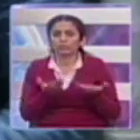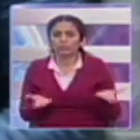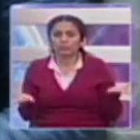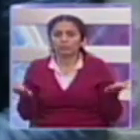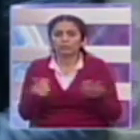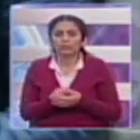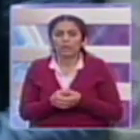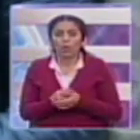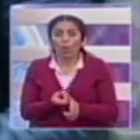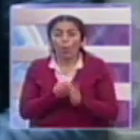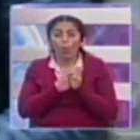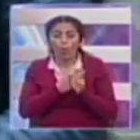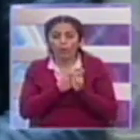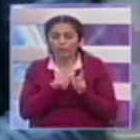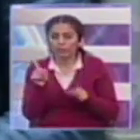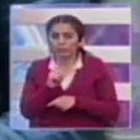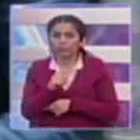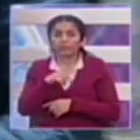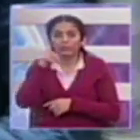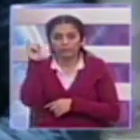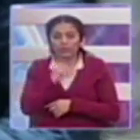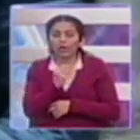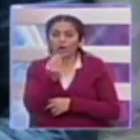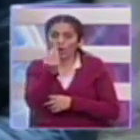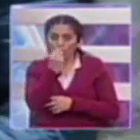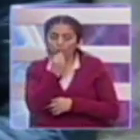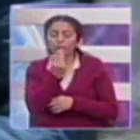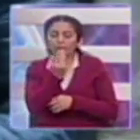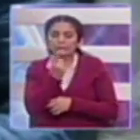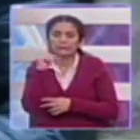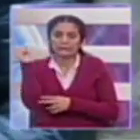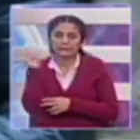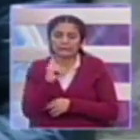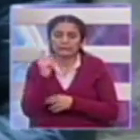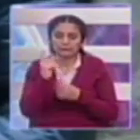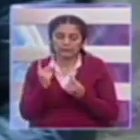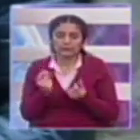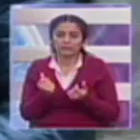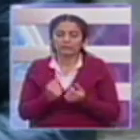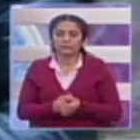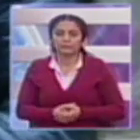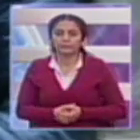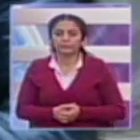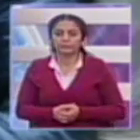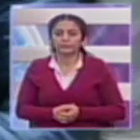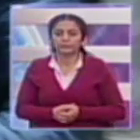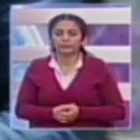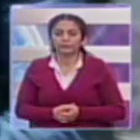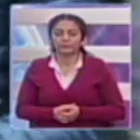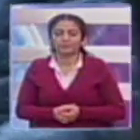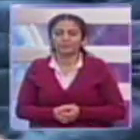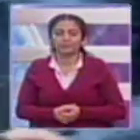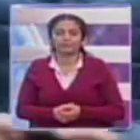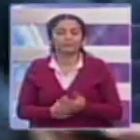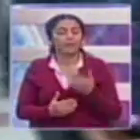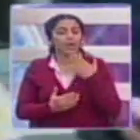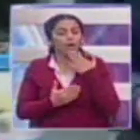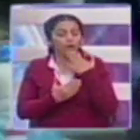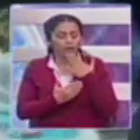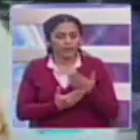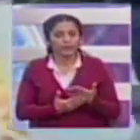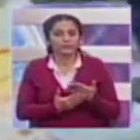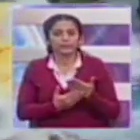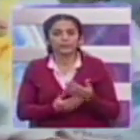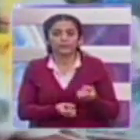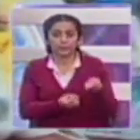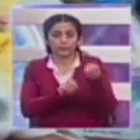es la urgencia de la población allá, sino el tema de alimentarse o tener comida reservada o guardada para poder seguir comiendo. Bien, muchas gracias. Eran las